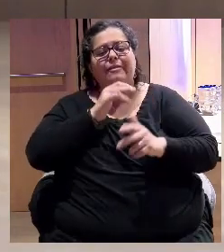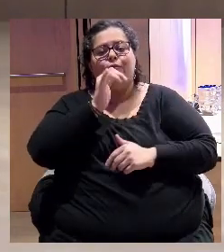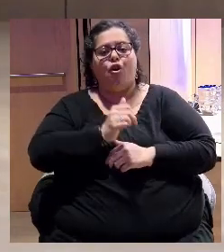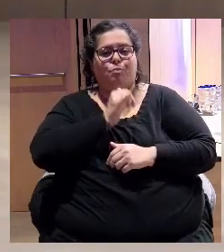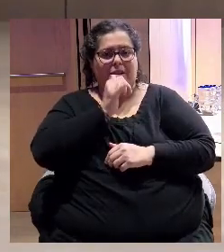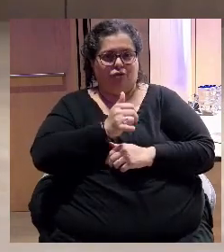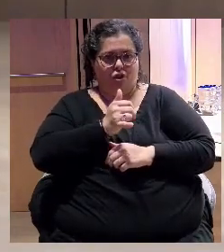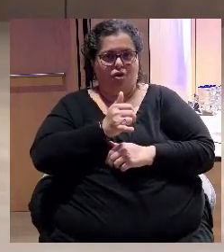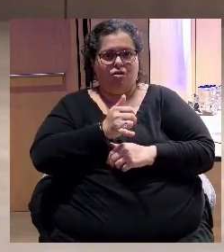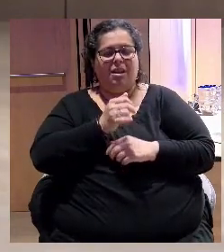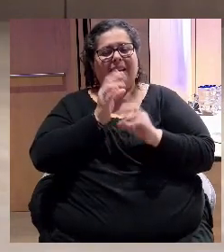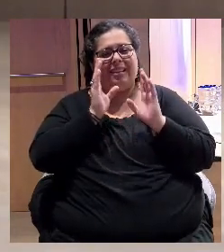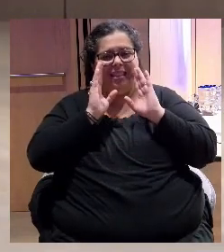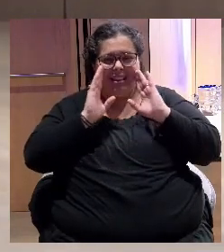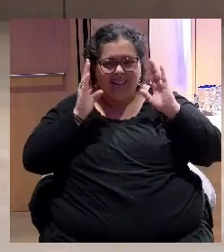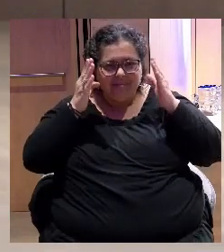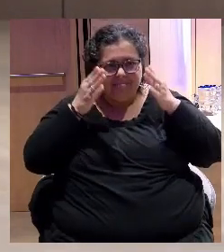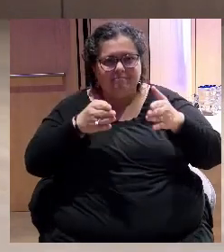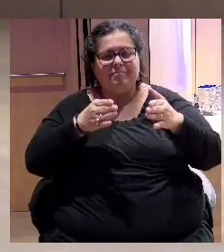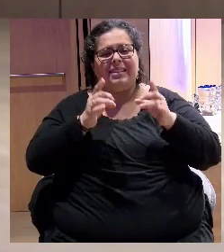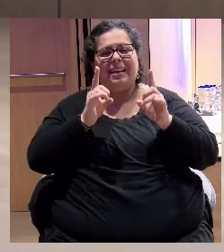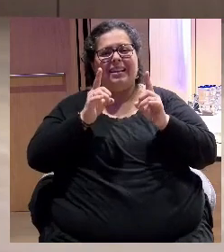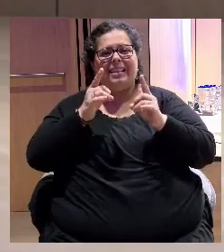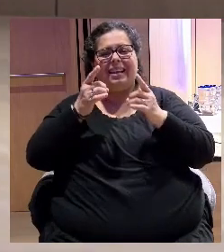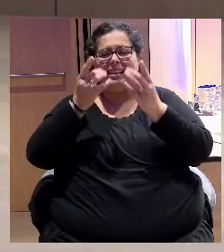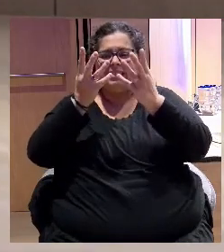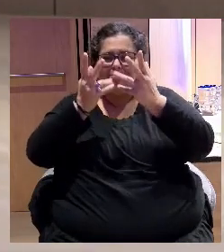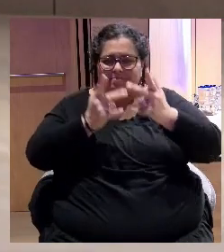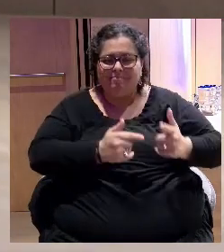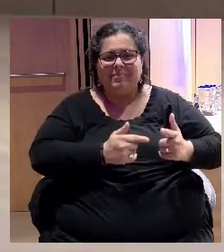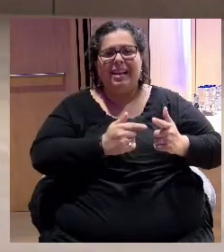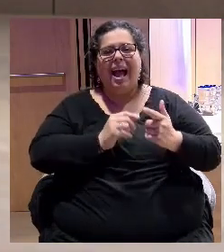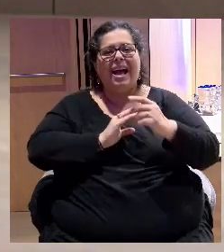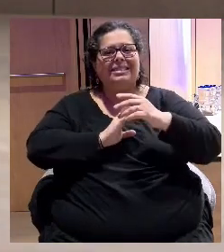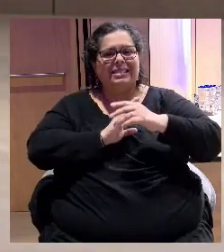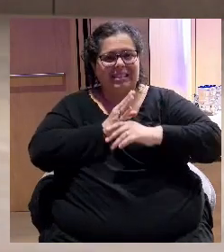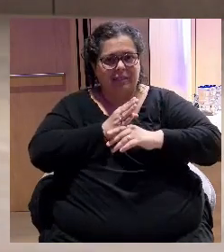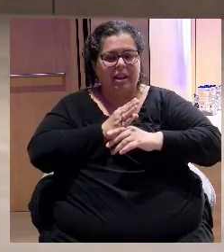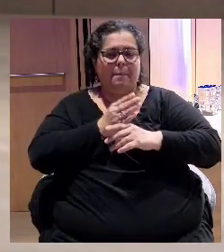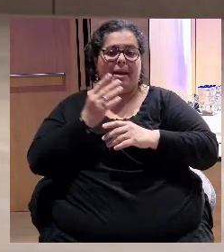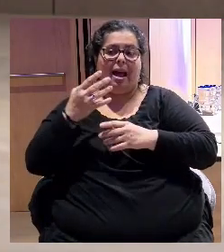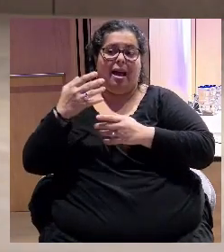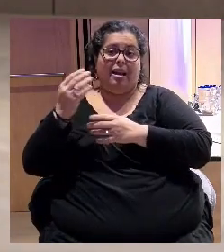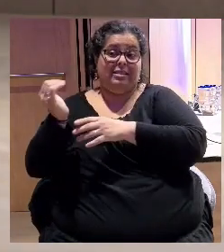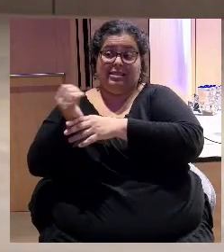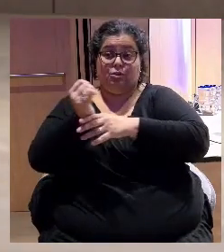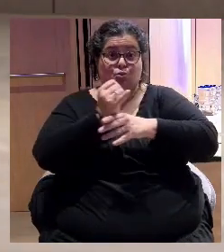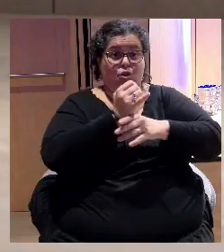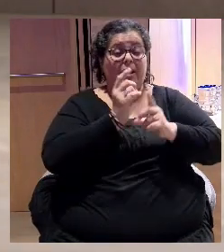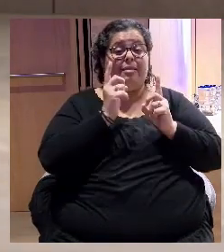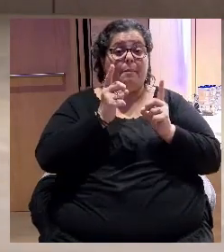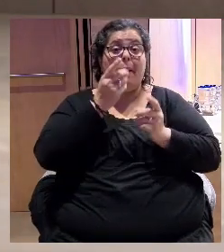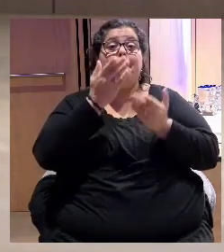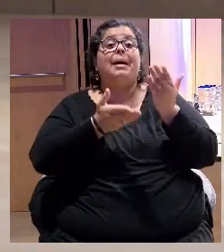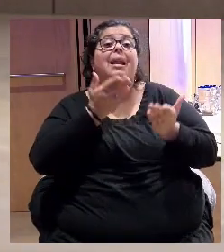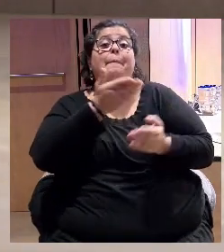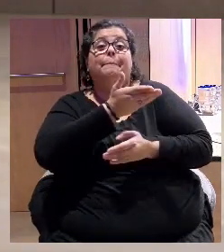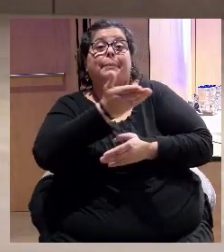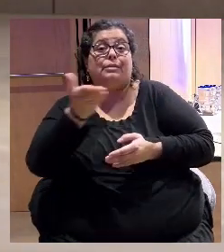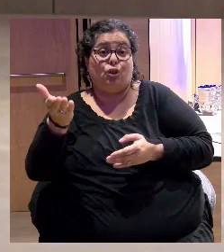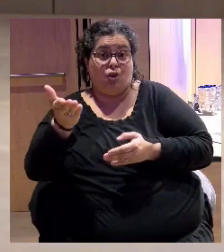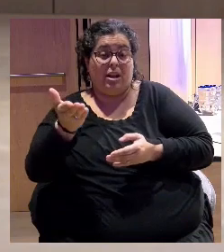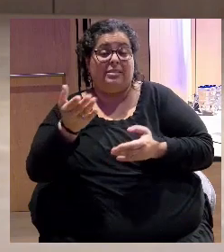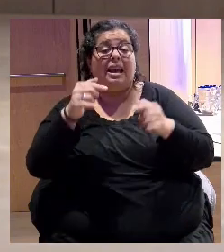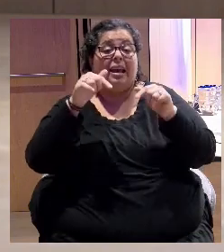esté centralizada, que esté sistematizada, que esté accesible tanto para las instituciones como para las personas. O sea, esto